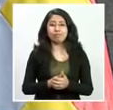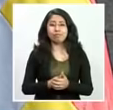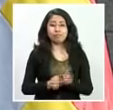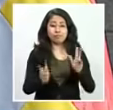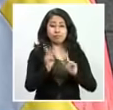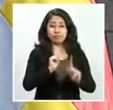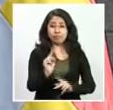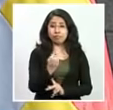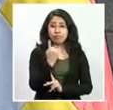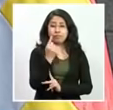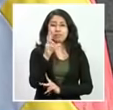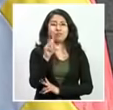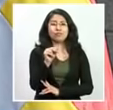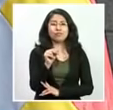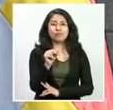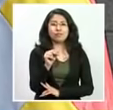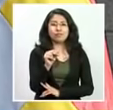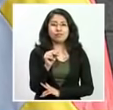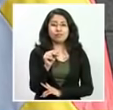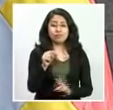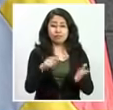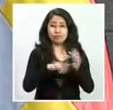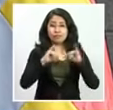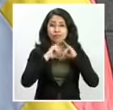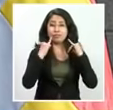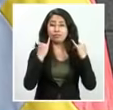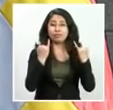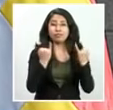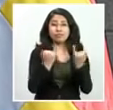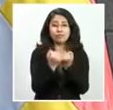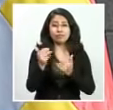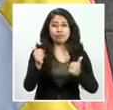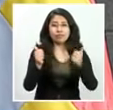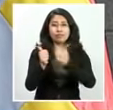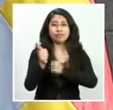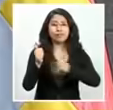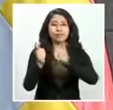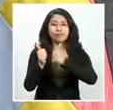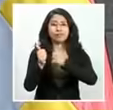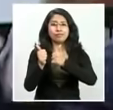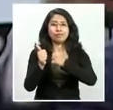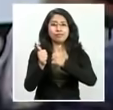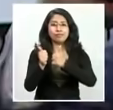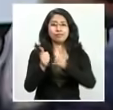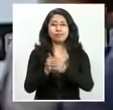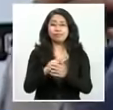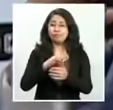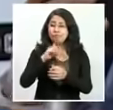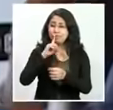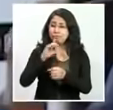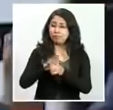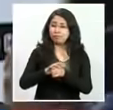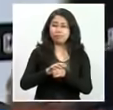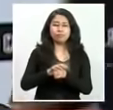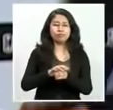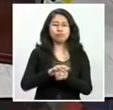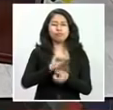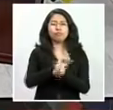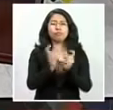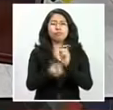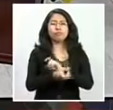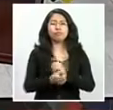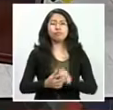solos. Esa agencia de persecución, le comprometo, presidente, va a ser desmontada de